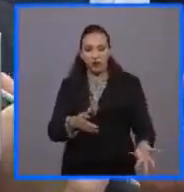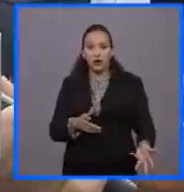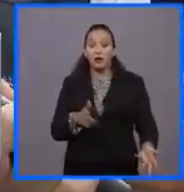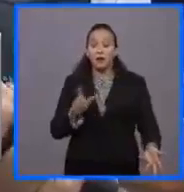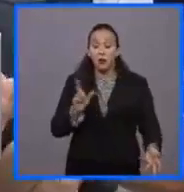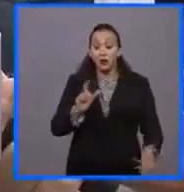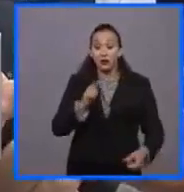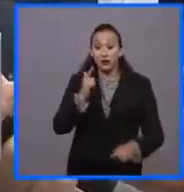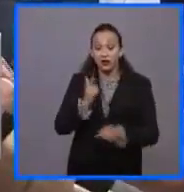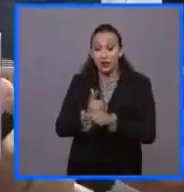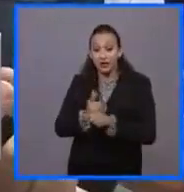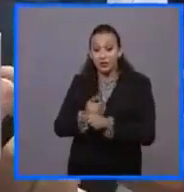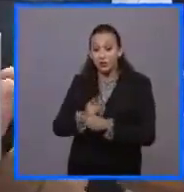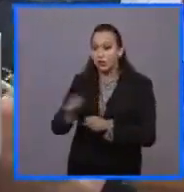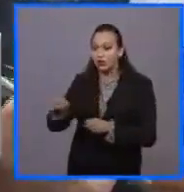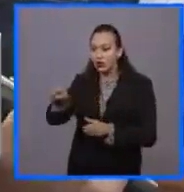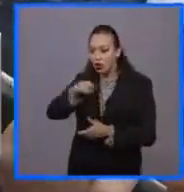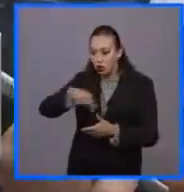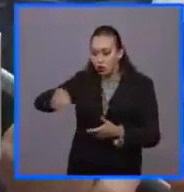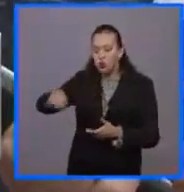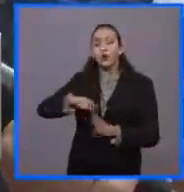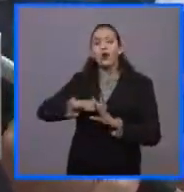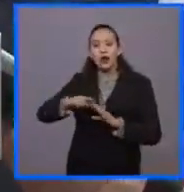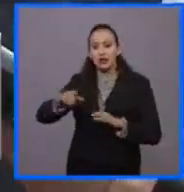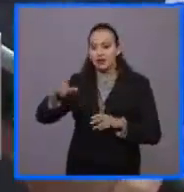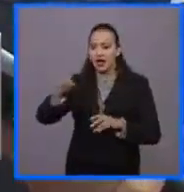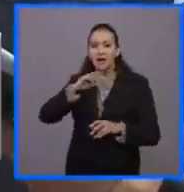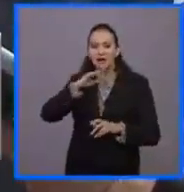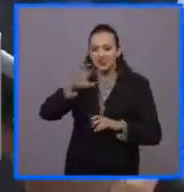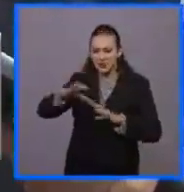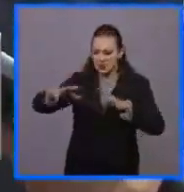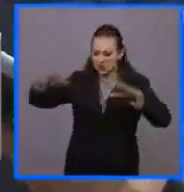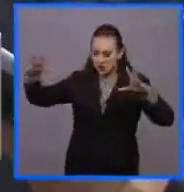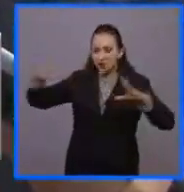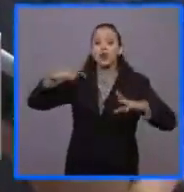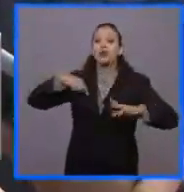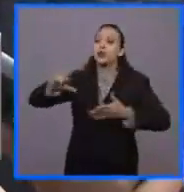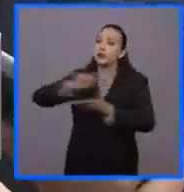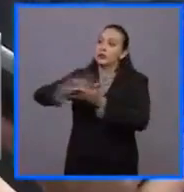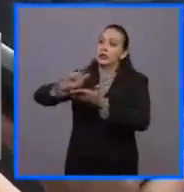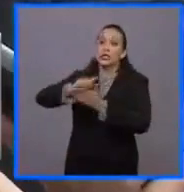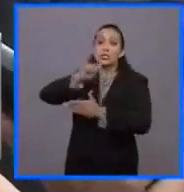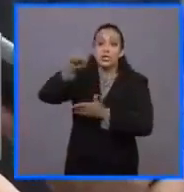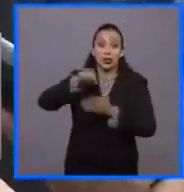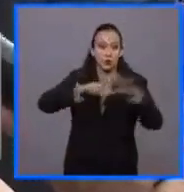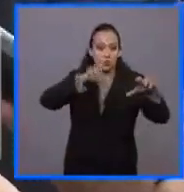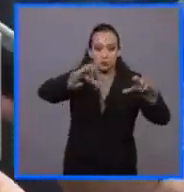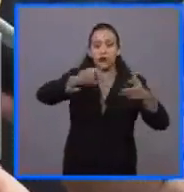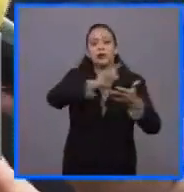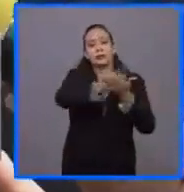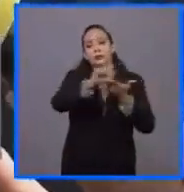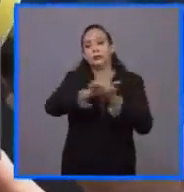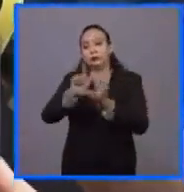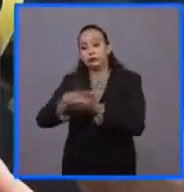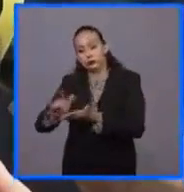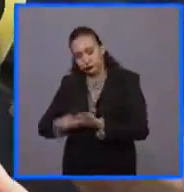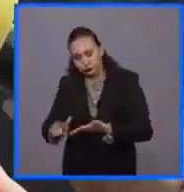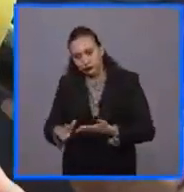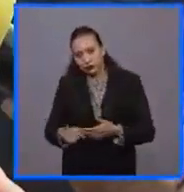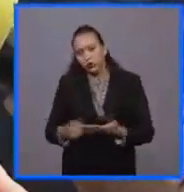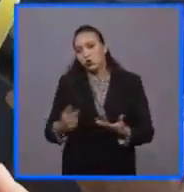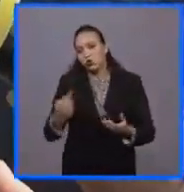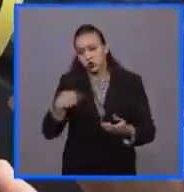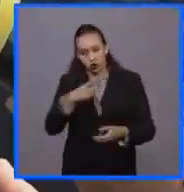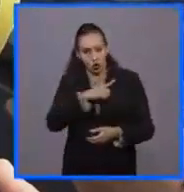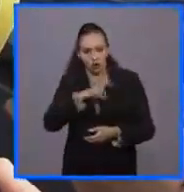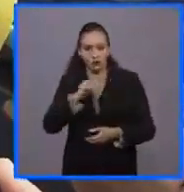más de 300 tiraderos clandestinos. Hemos logrado erradicar aproximadamente 100. Pues esto ha tenido que ser de la mano no solo